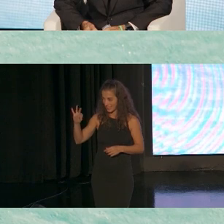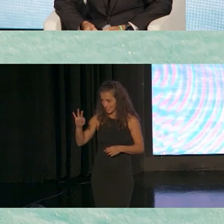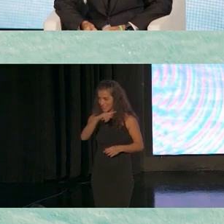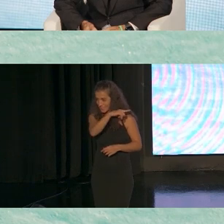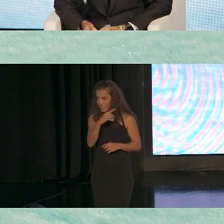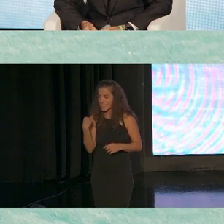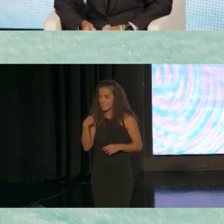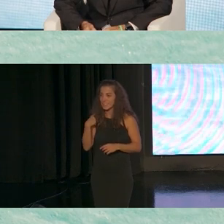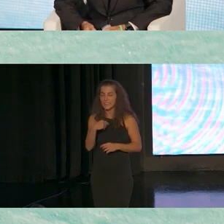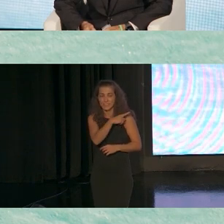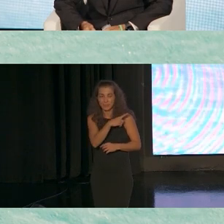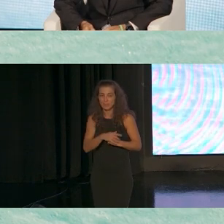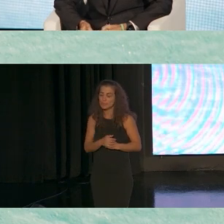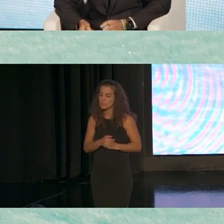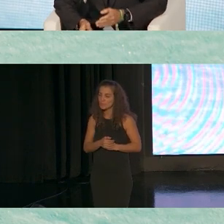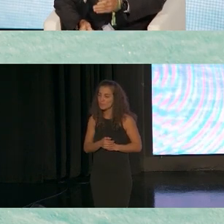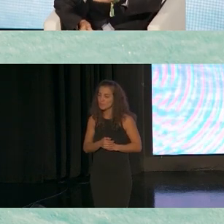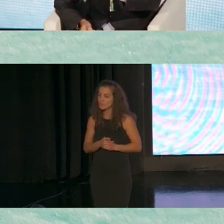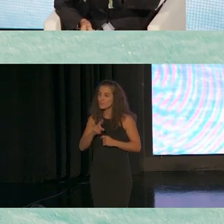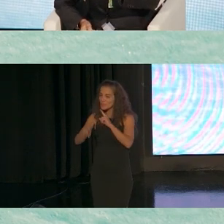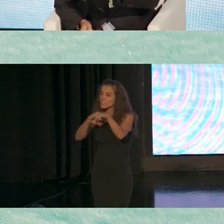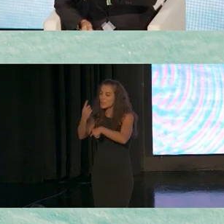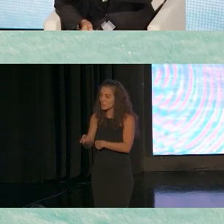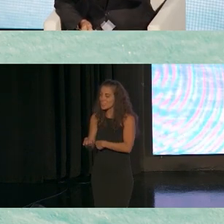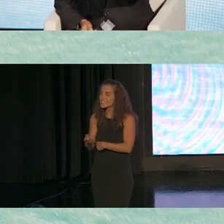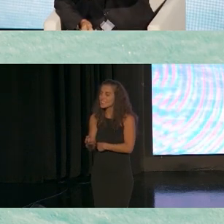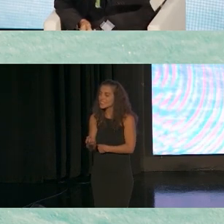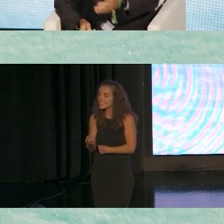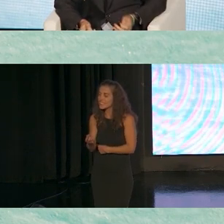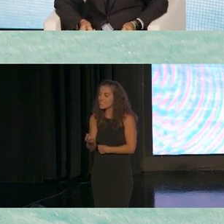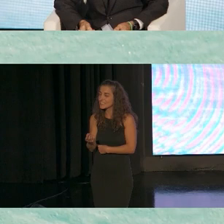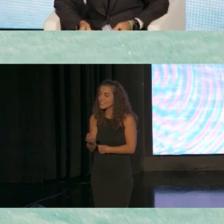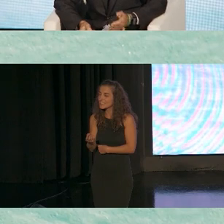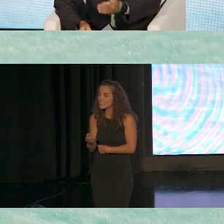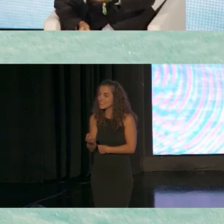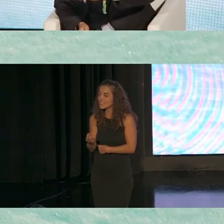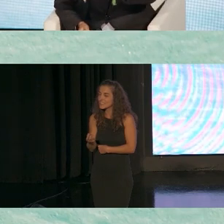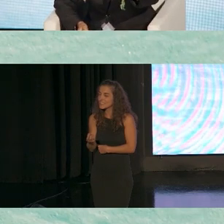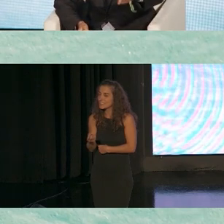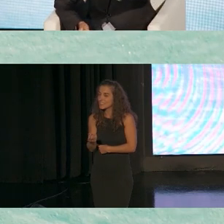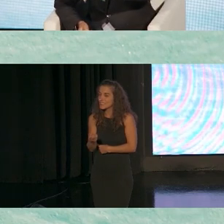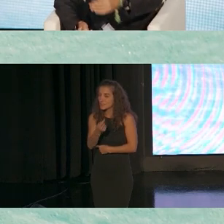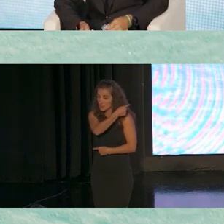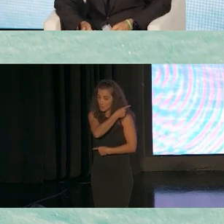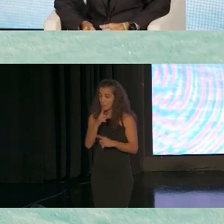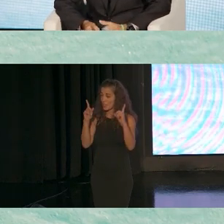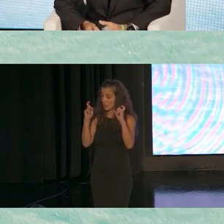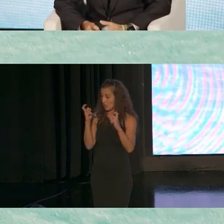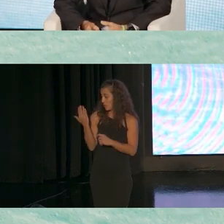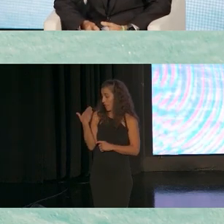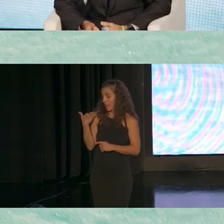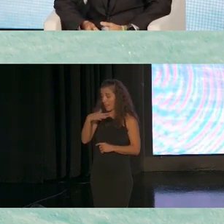está muy favorecida y luego eh estos dos estas dos fotos son más recientes al final del